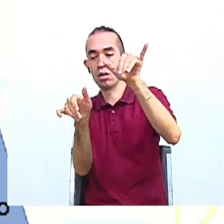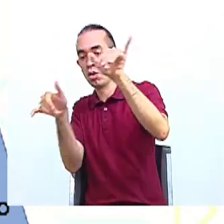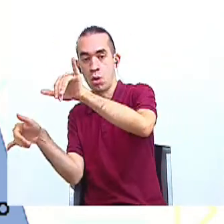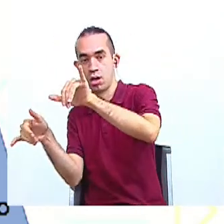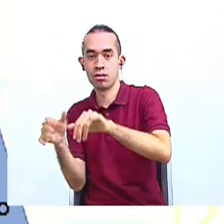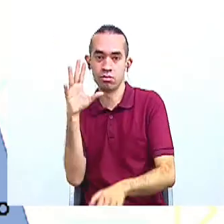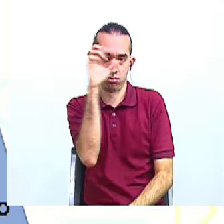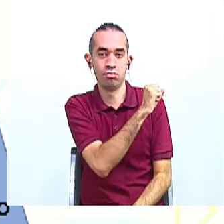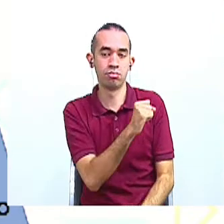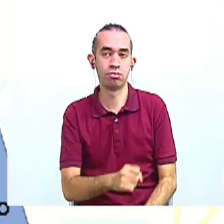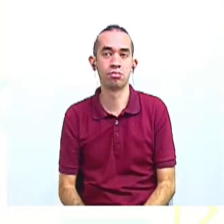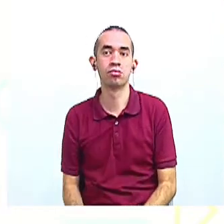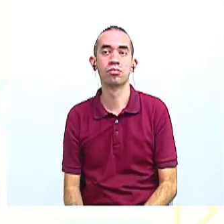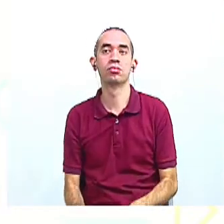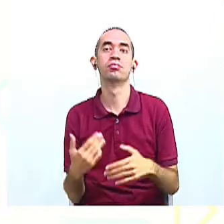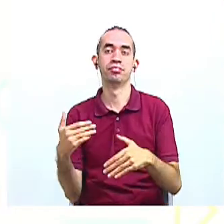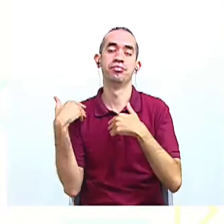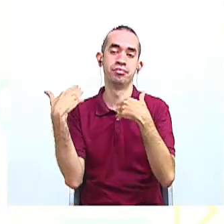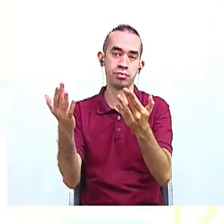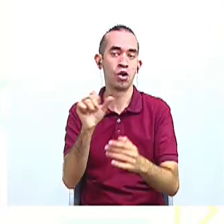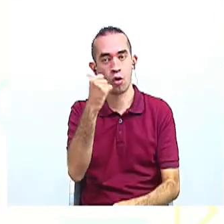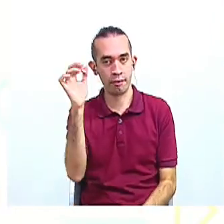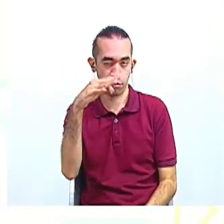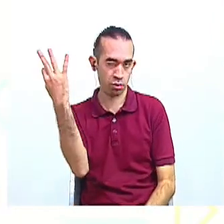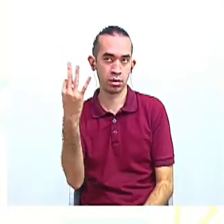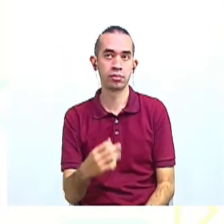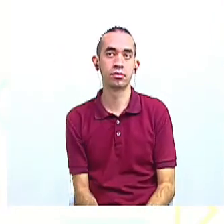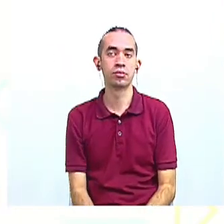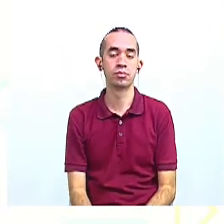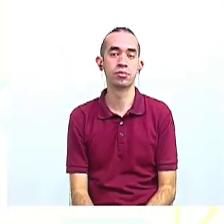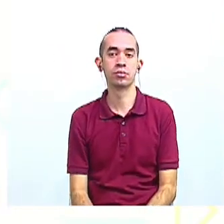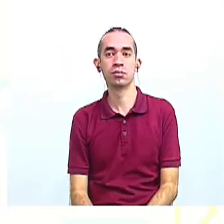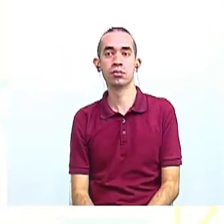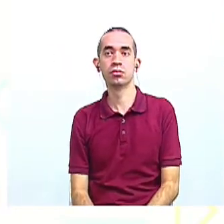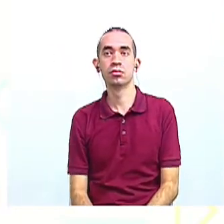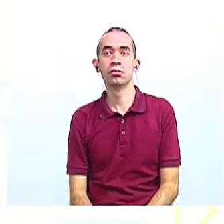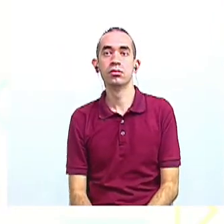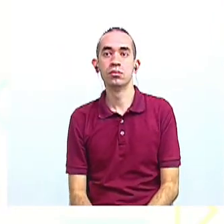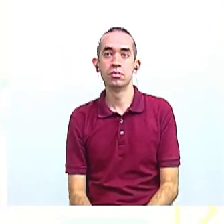Entonces, vamos a pasar al siguiente criterio.